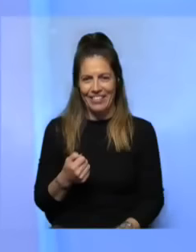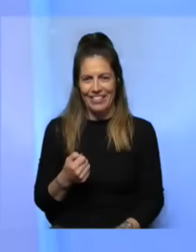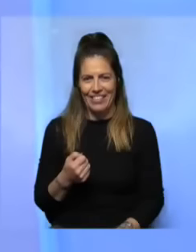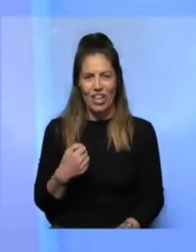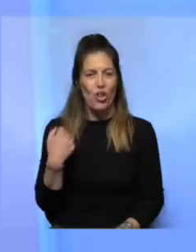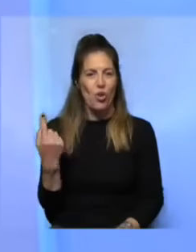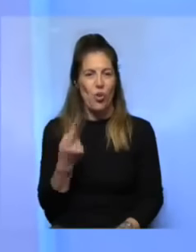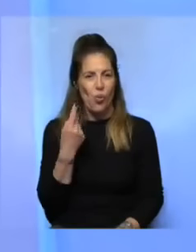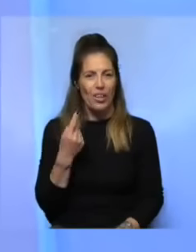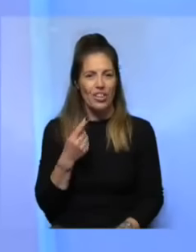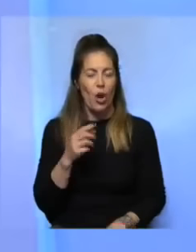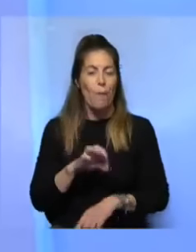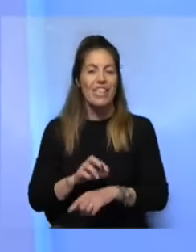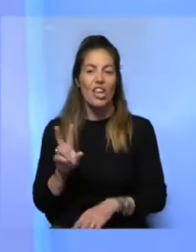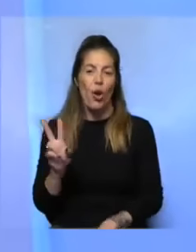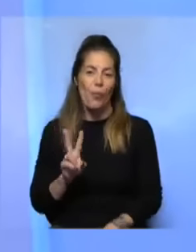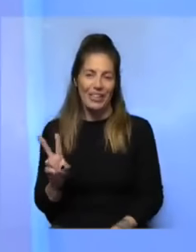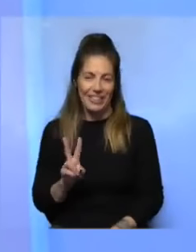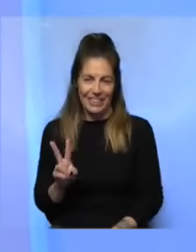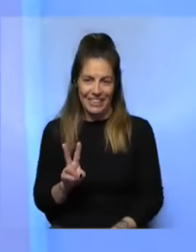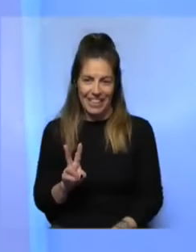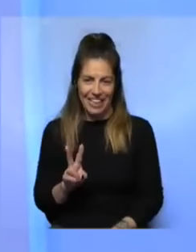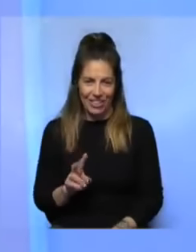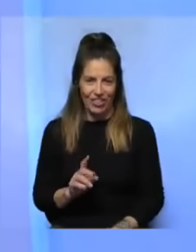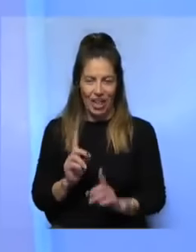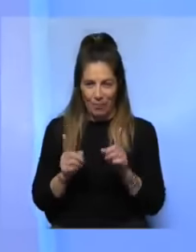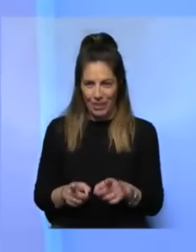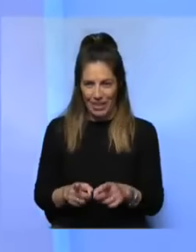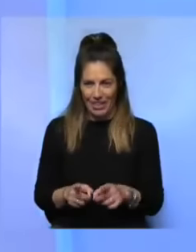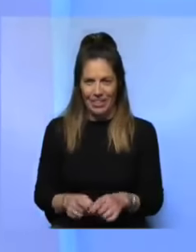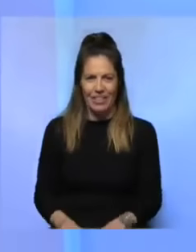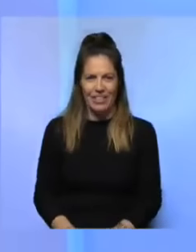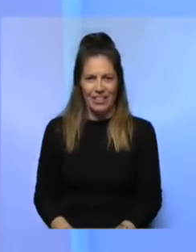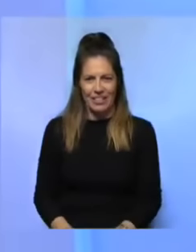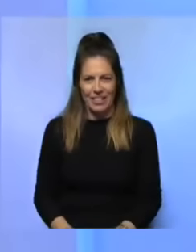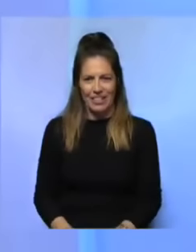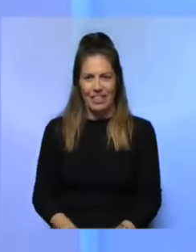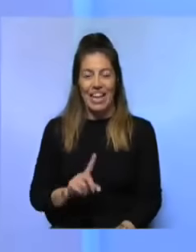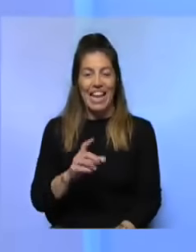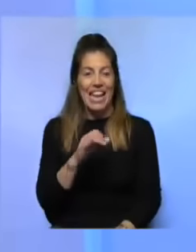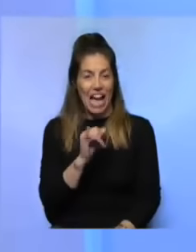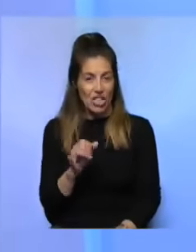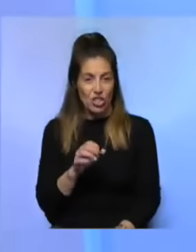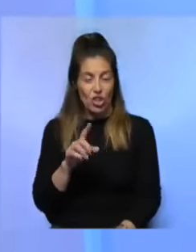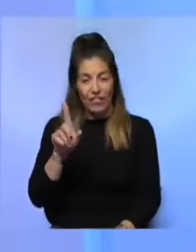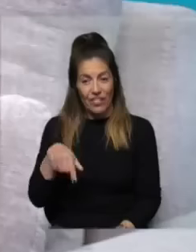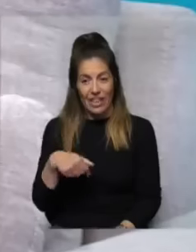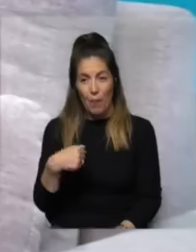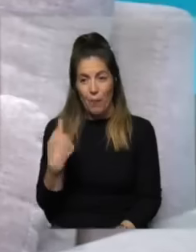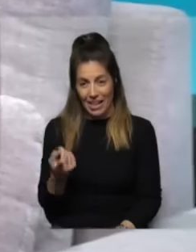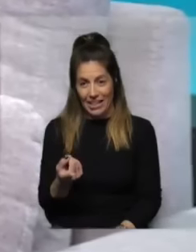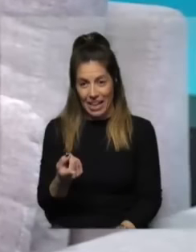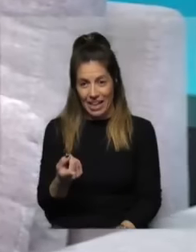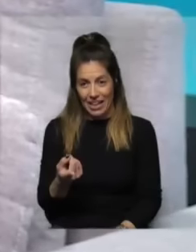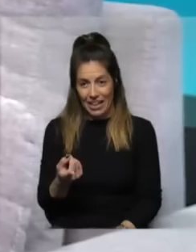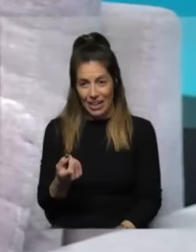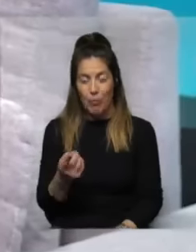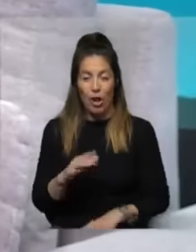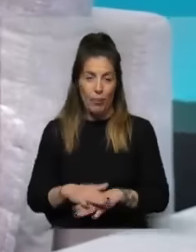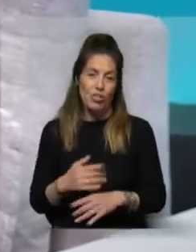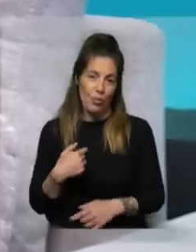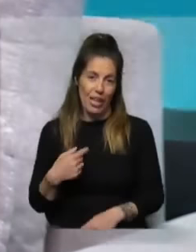Nuestro veterinario, día de mascotas también. Y viene Ángeles Lazo, que hoy iba a venir hoy, pero viene mañana, pero por responsabilidad mía,